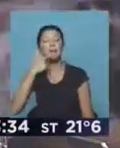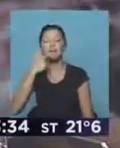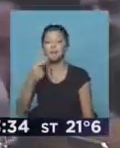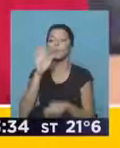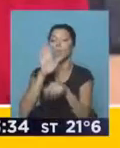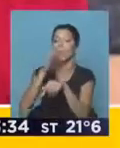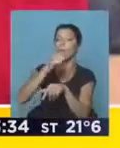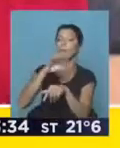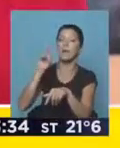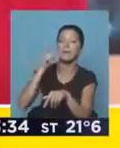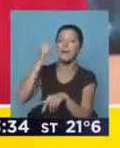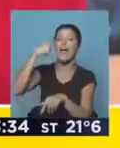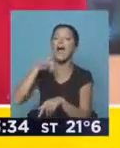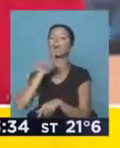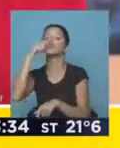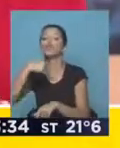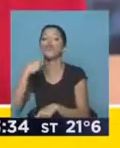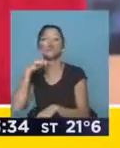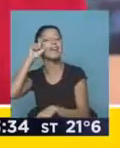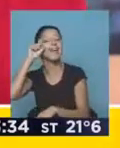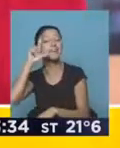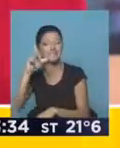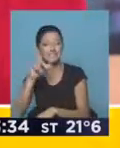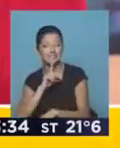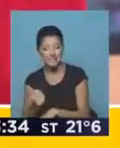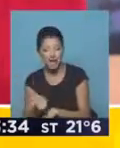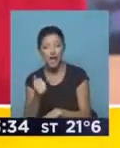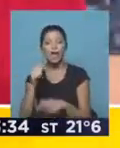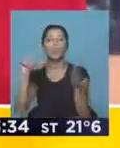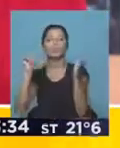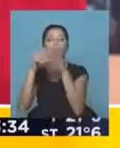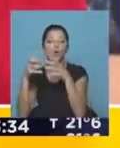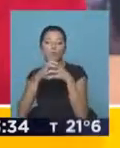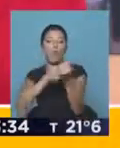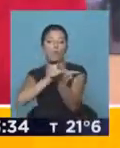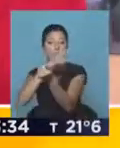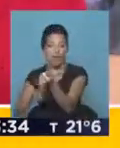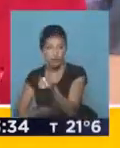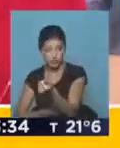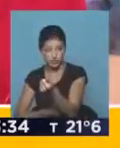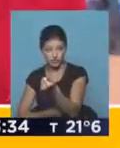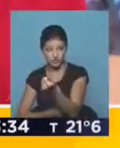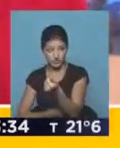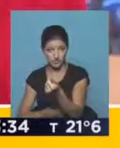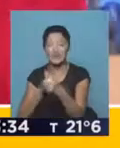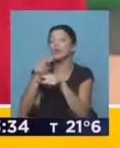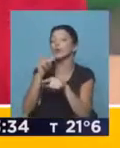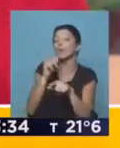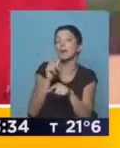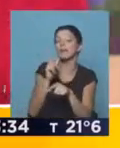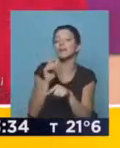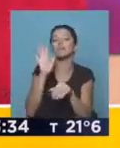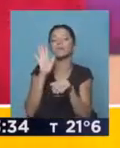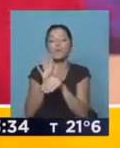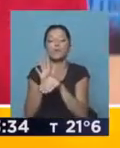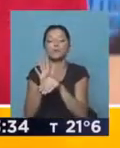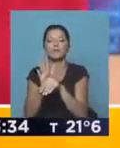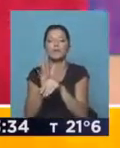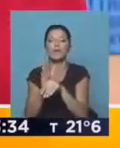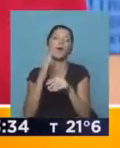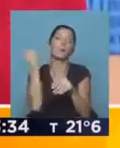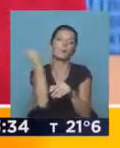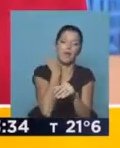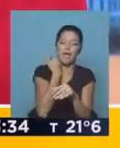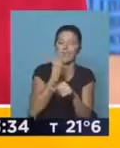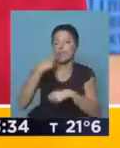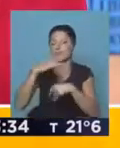las élites. Un momento en el cual las élites en diferentes países del mundo están expuestas a que le corten simbólicamente la cabeza en cualquier momento. Lo